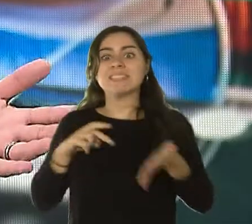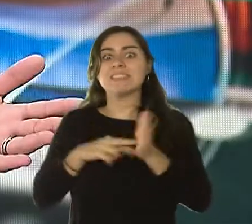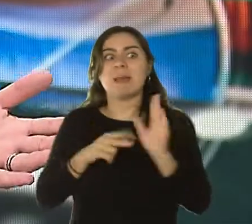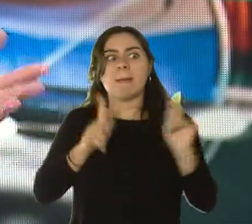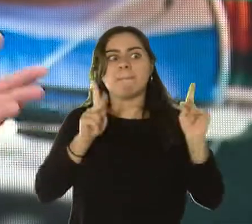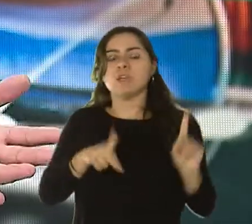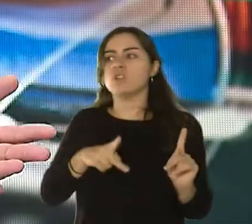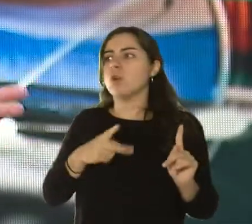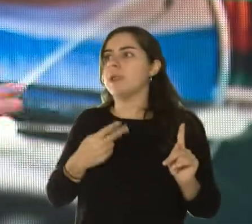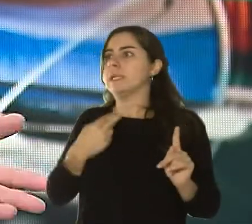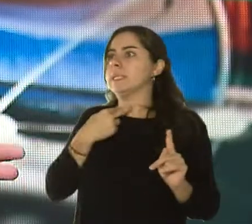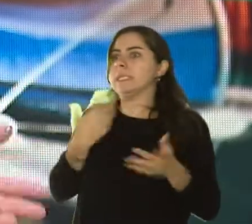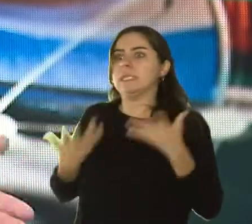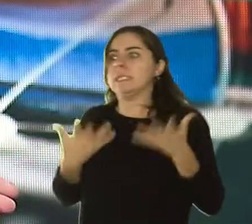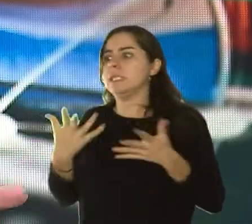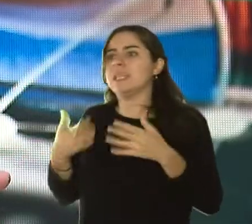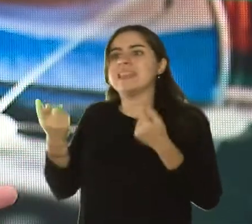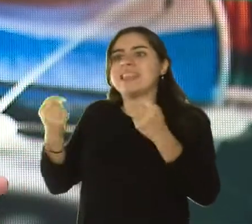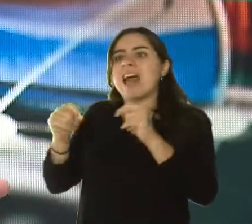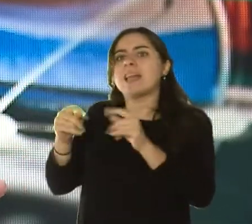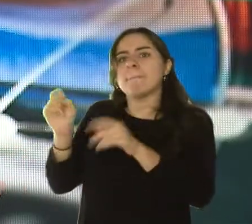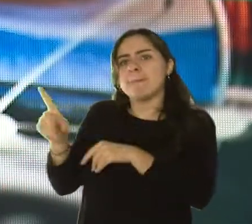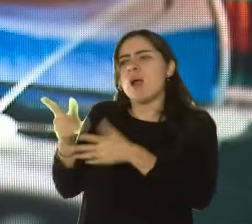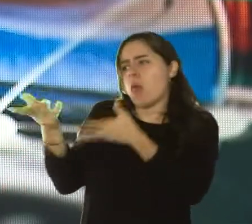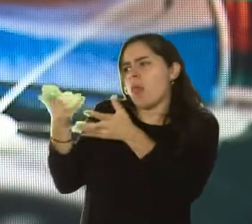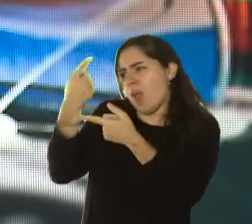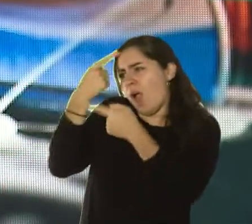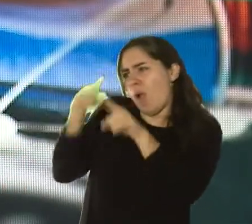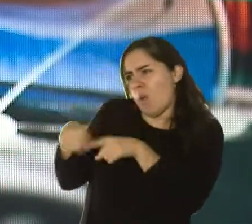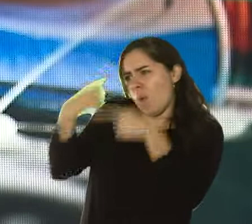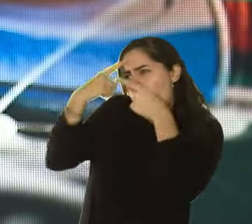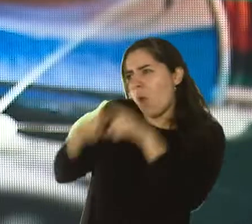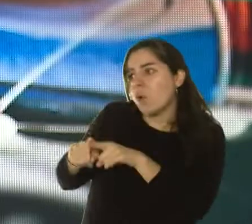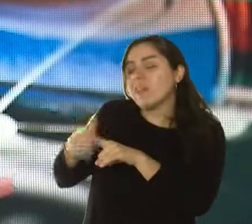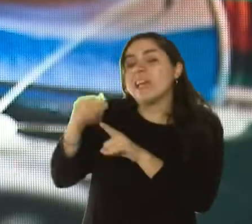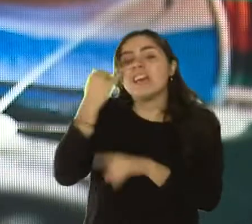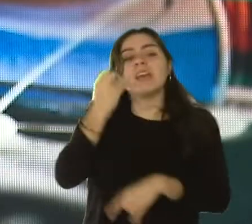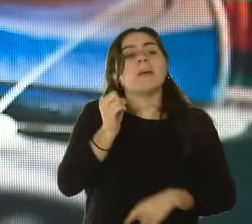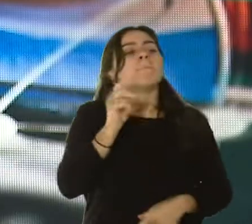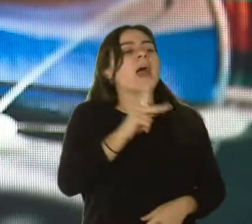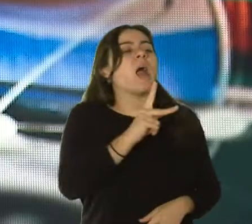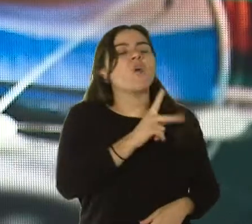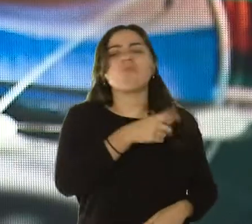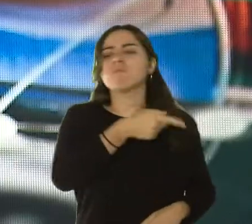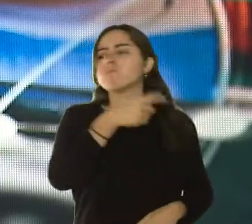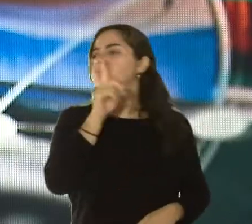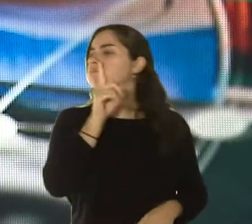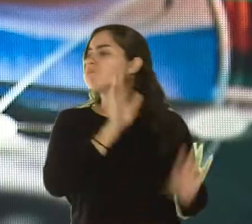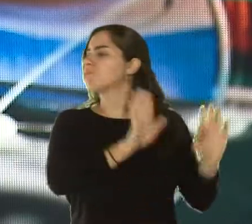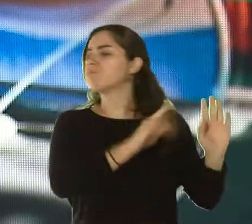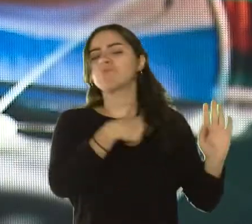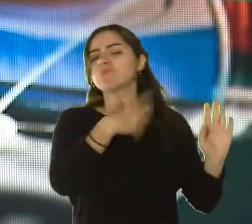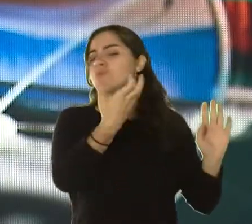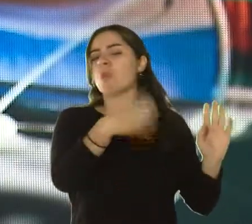un procedimiento de loss mitigation, algún acuerdo con el banco, y si el banco simplemente no le abre la puerta o le dice que no quiere